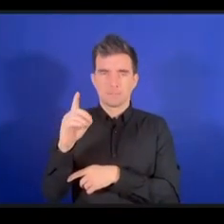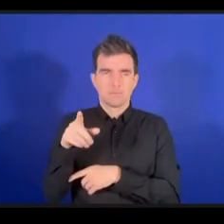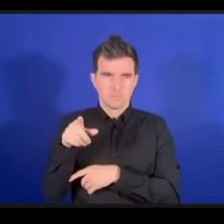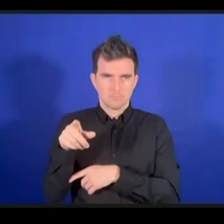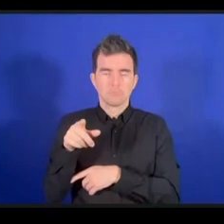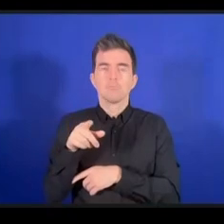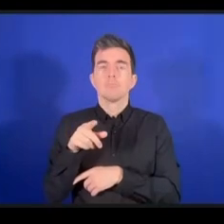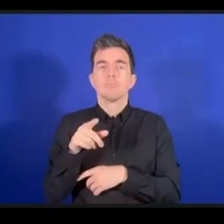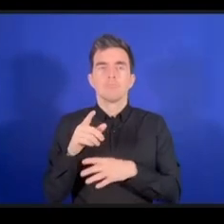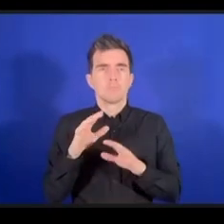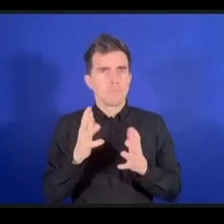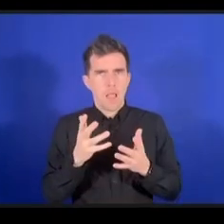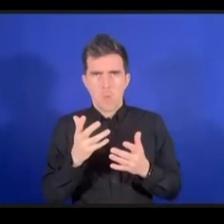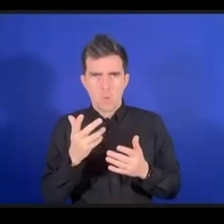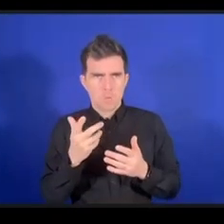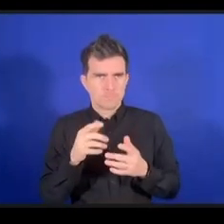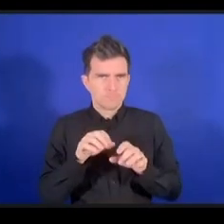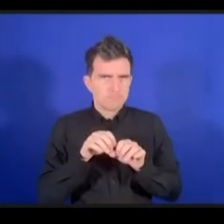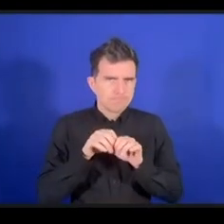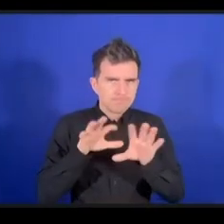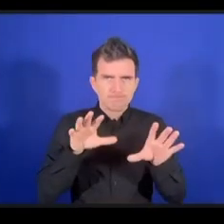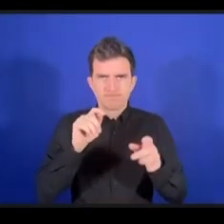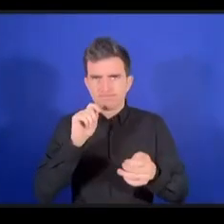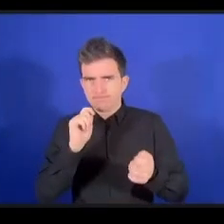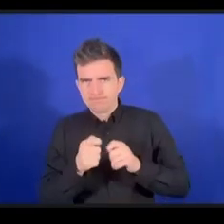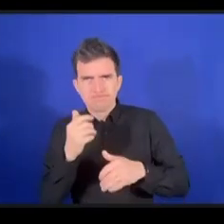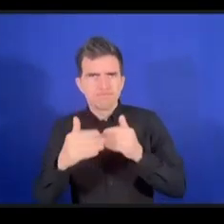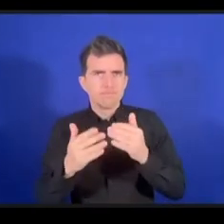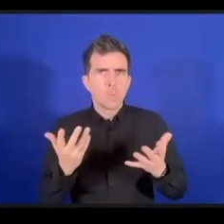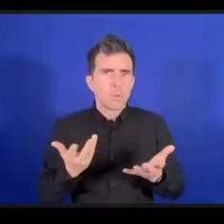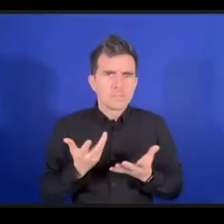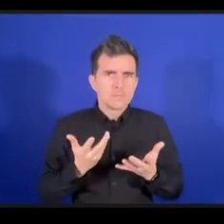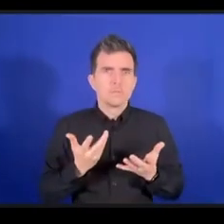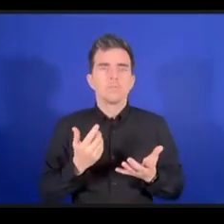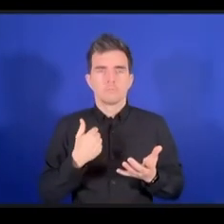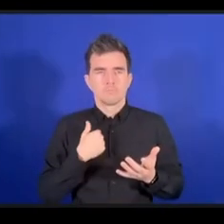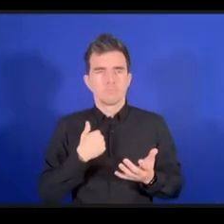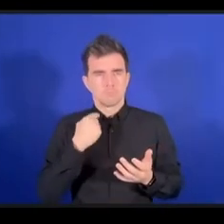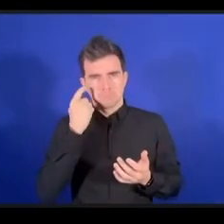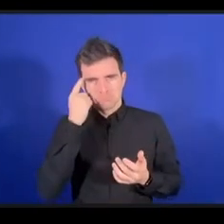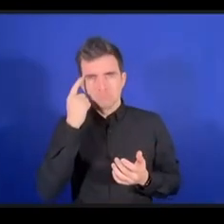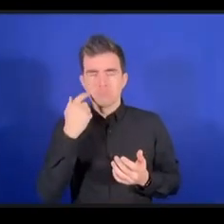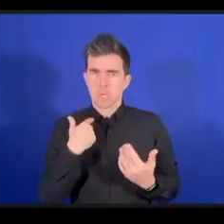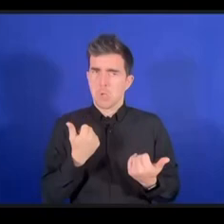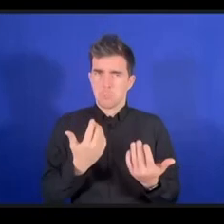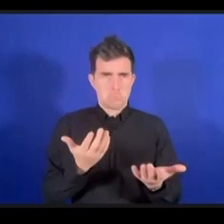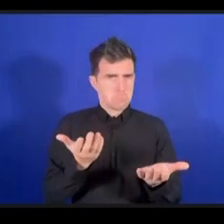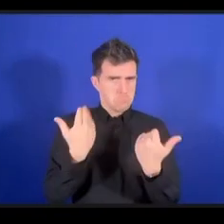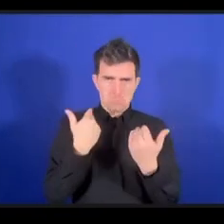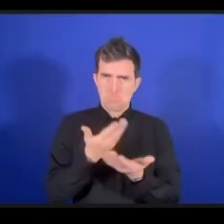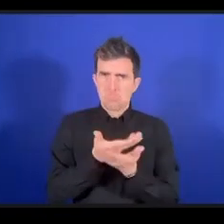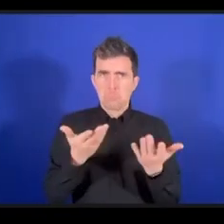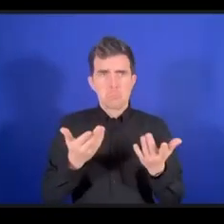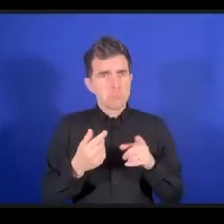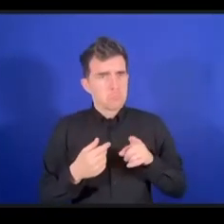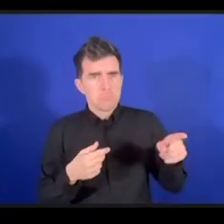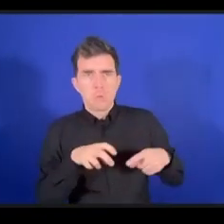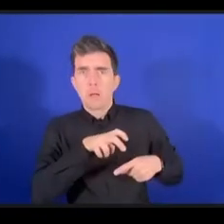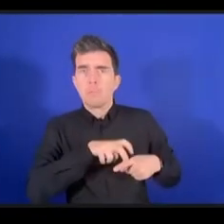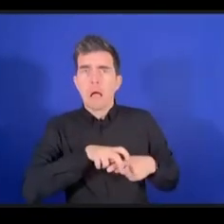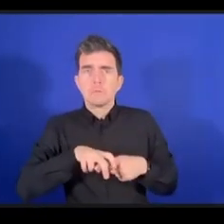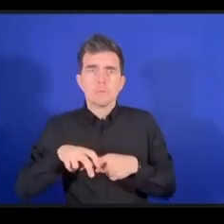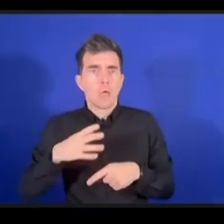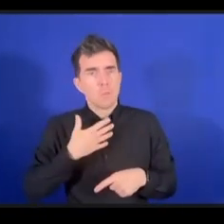importante y quizás los demás panelistas tienen algún ejemplo concreto quisieran presentar sus posiciones al